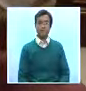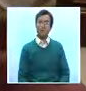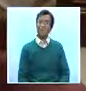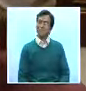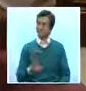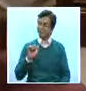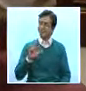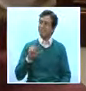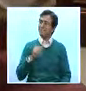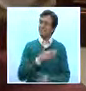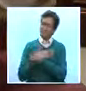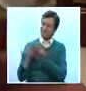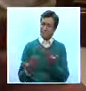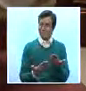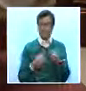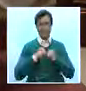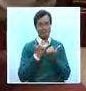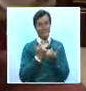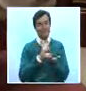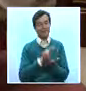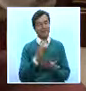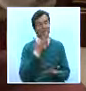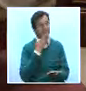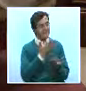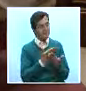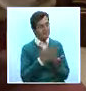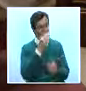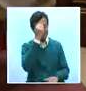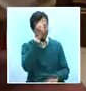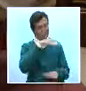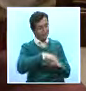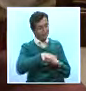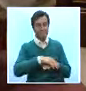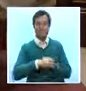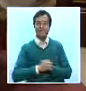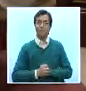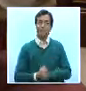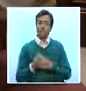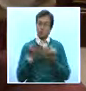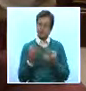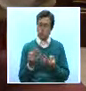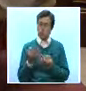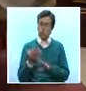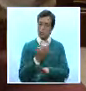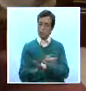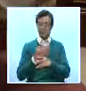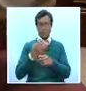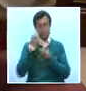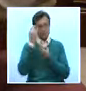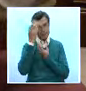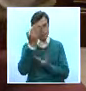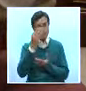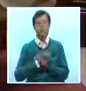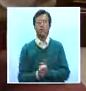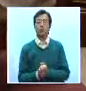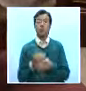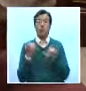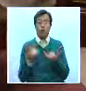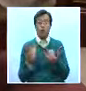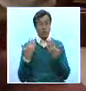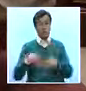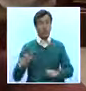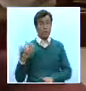Carlos, bienvenido a la televisión legislativa. Gracias, muy amable, buenas tardes. Como lo decíamos en la presentación de esta entrevista, actualmente existe un